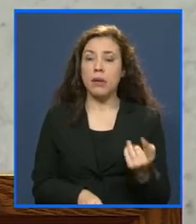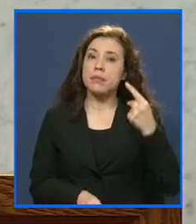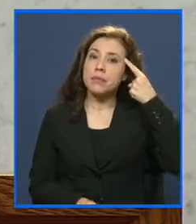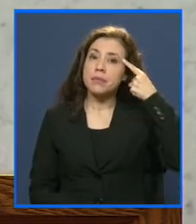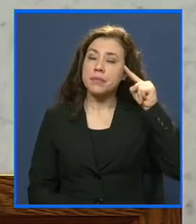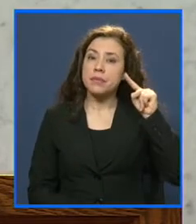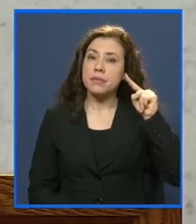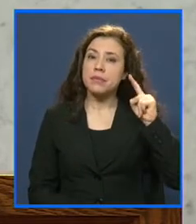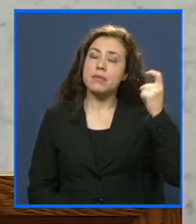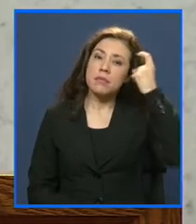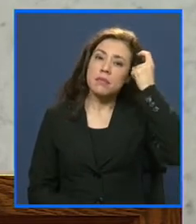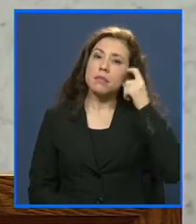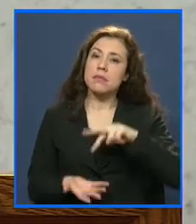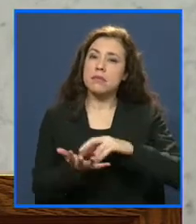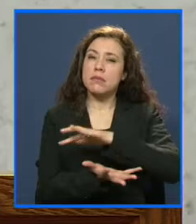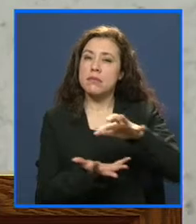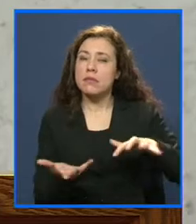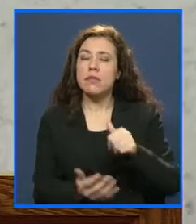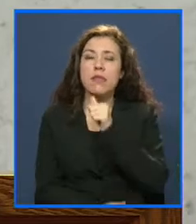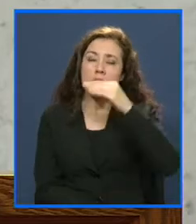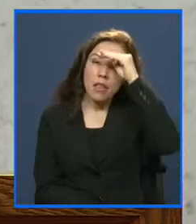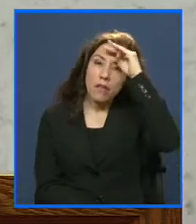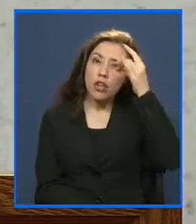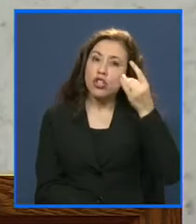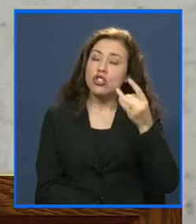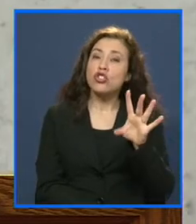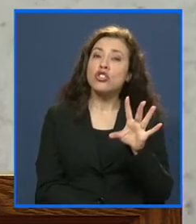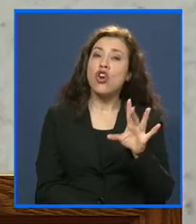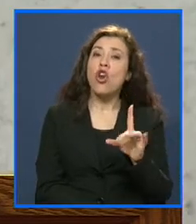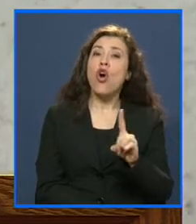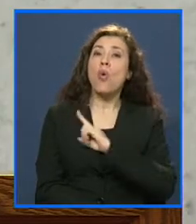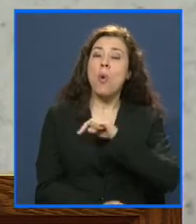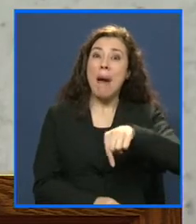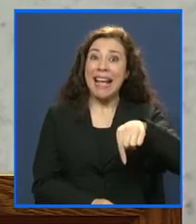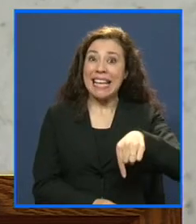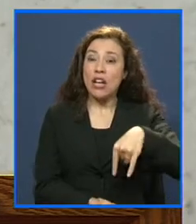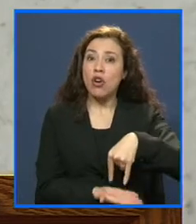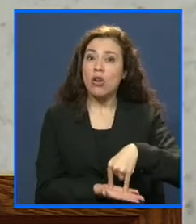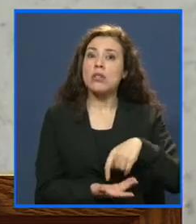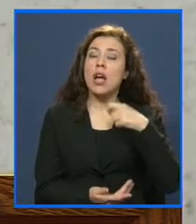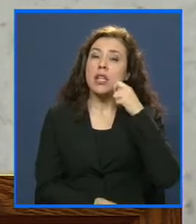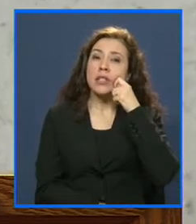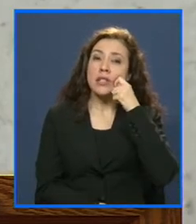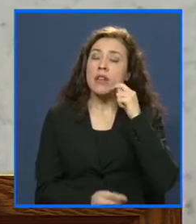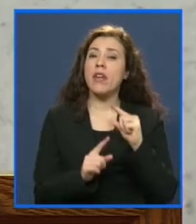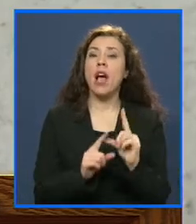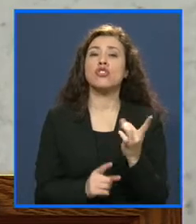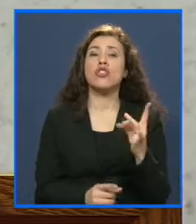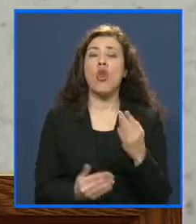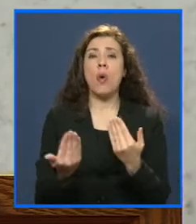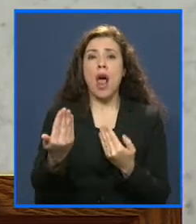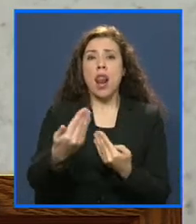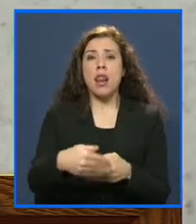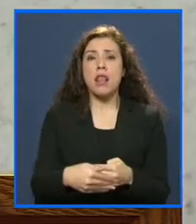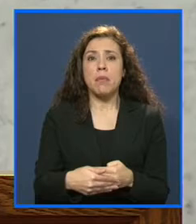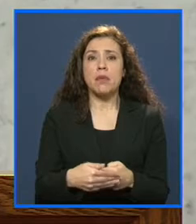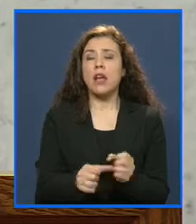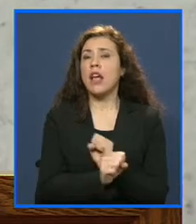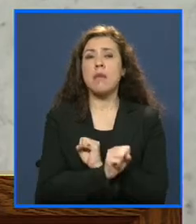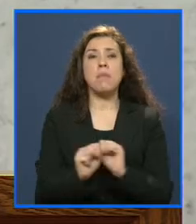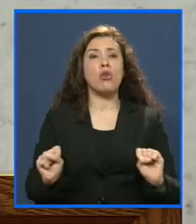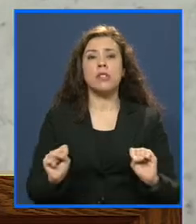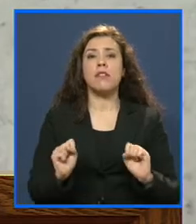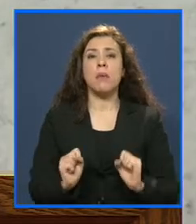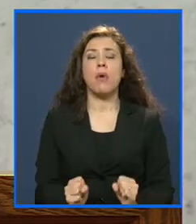embargo pensar que en la crisis de confianza sólo está radicada en este edificio implica un reduccionismo que hace imposible cualquier tipo de